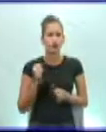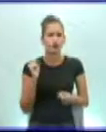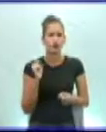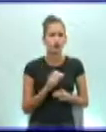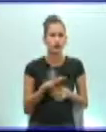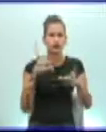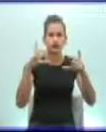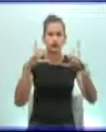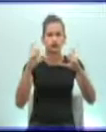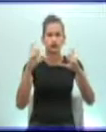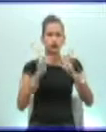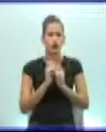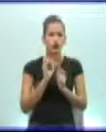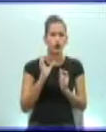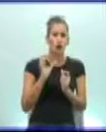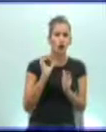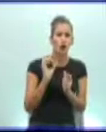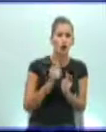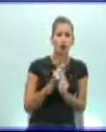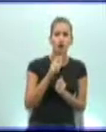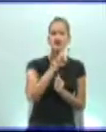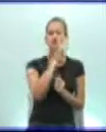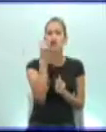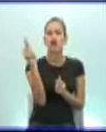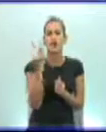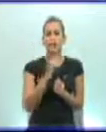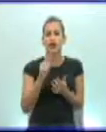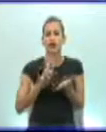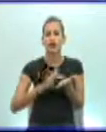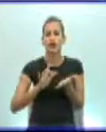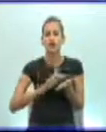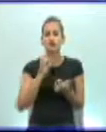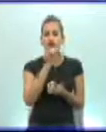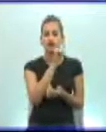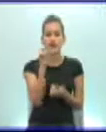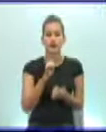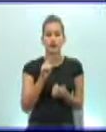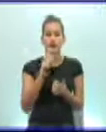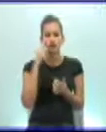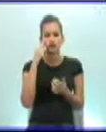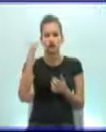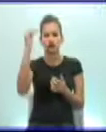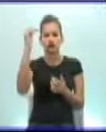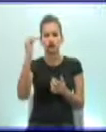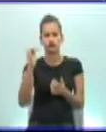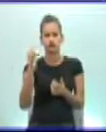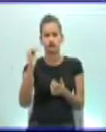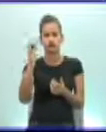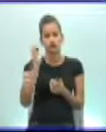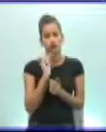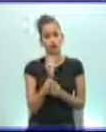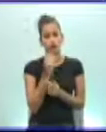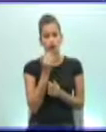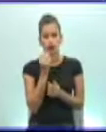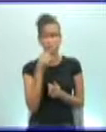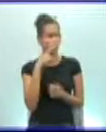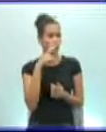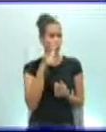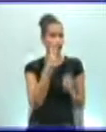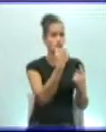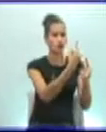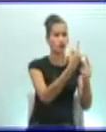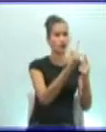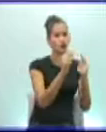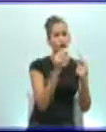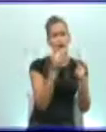escanearlo con Sapia. Podemos acceder. Son dos sitios diferentes, por si no pueden acceder a uno, puedan hacerlo en el otro. Y descargar